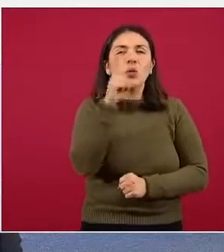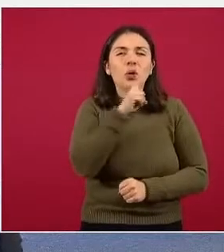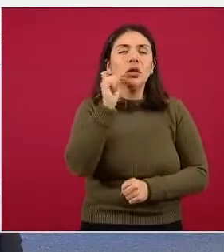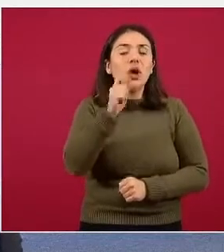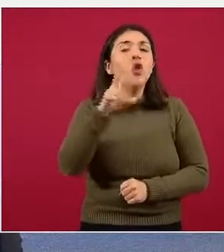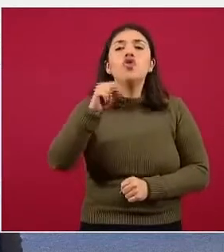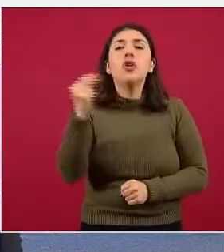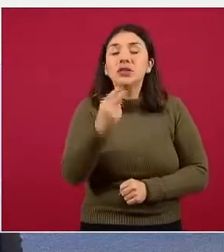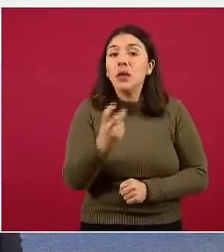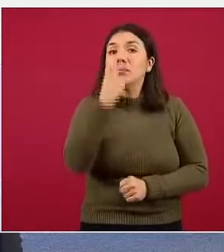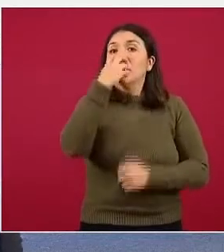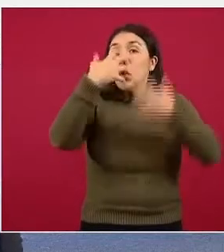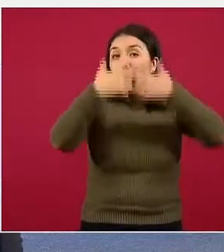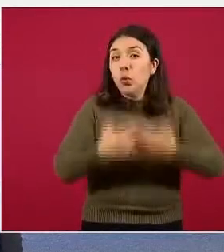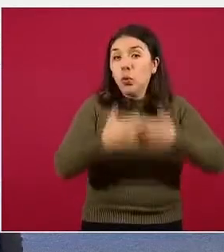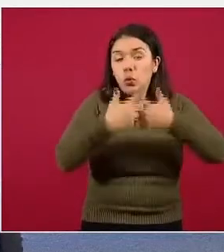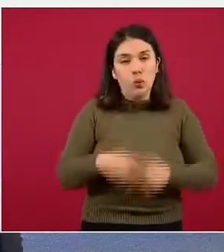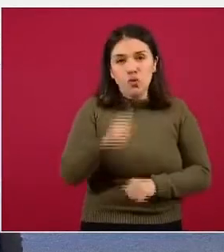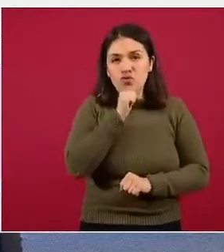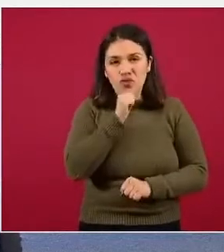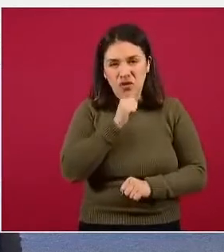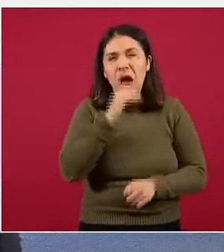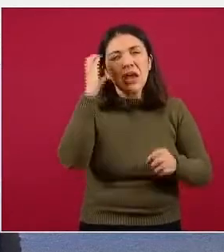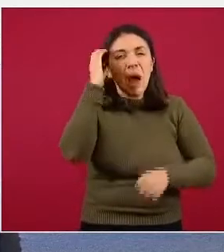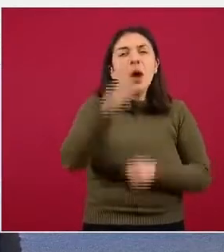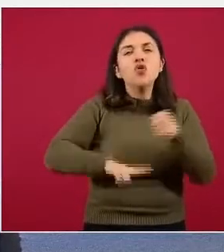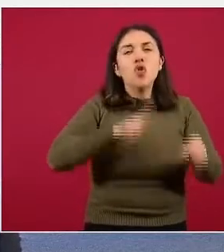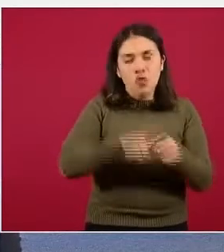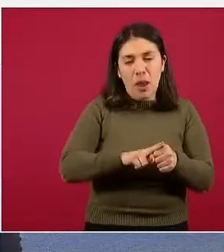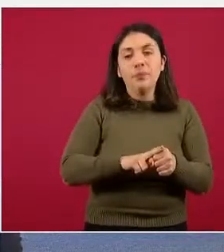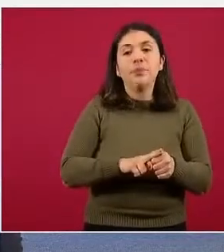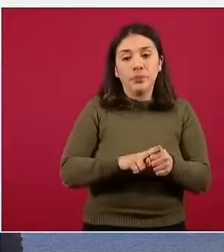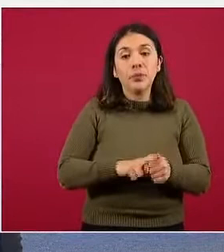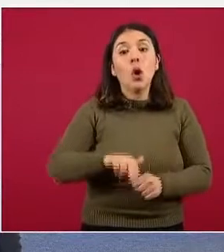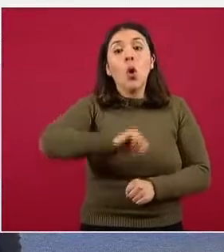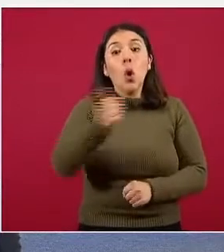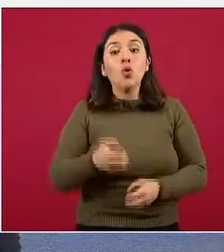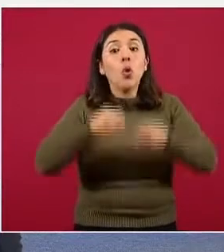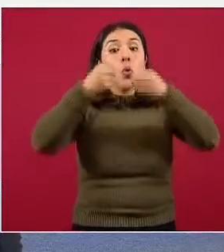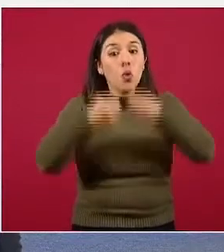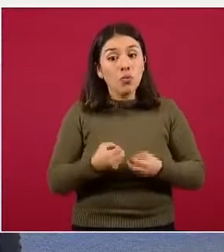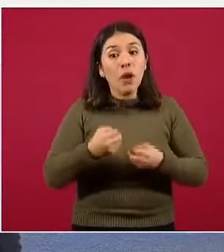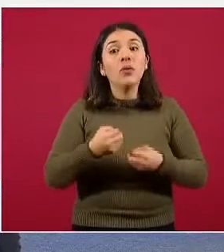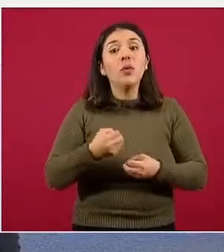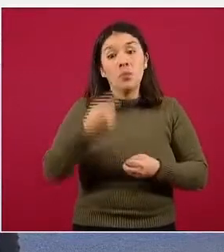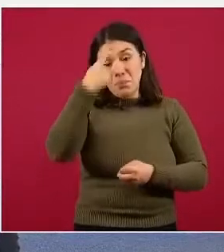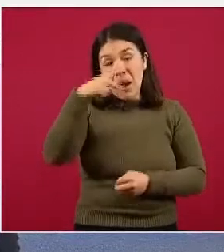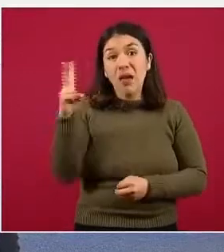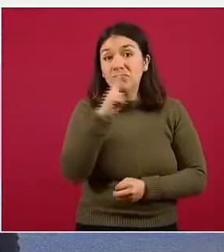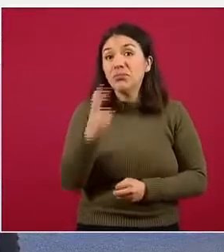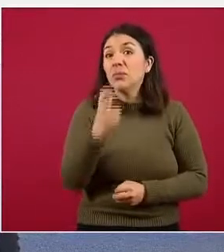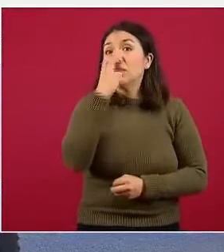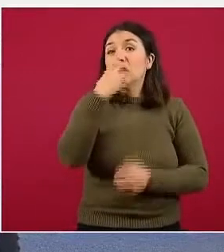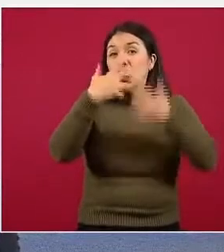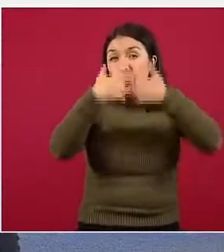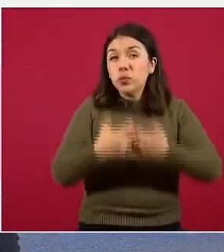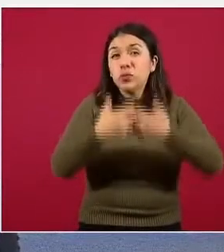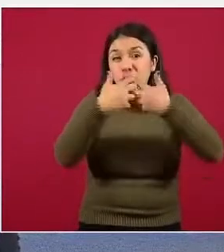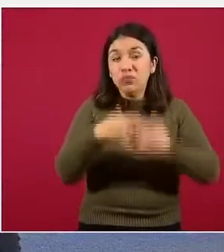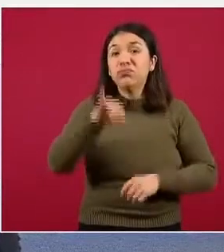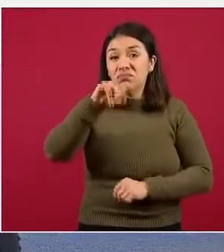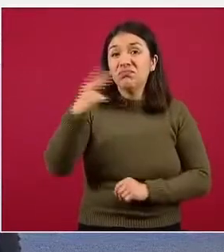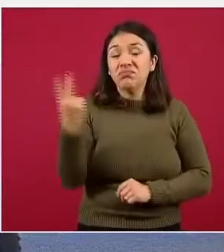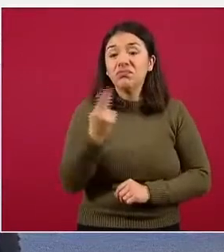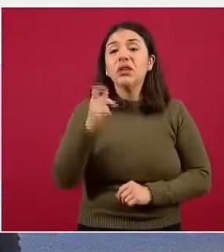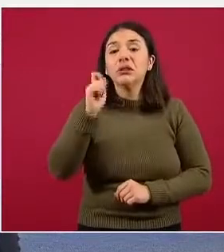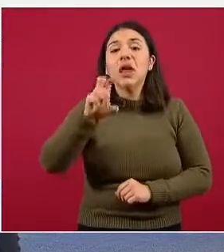que no requiere de un respirador mecánico del 40% y una ocupación de respiradores o ventiladores mecánicos de